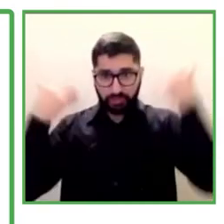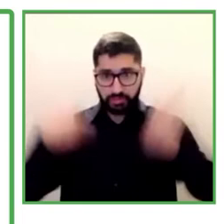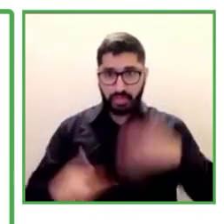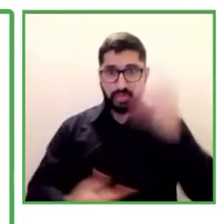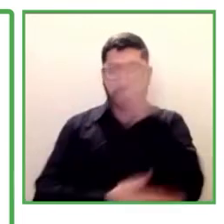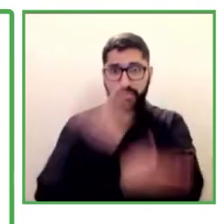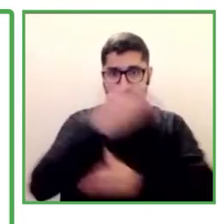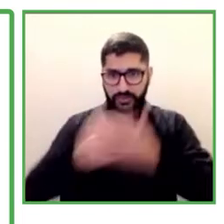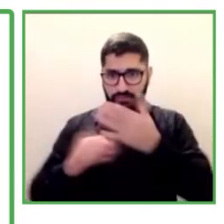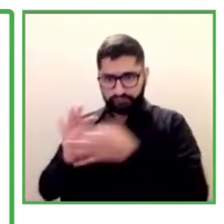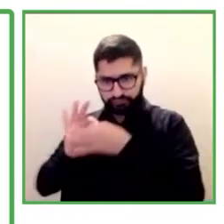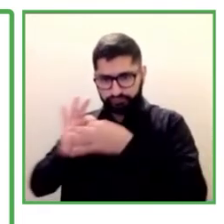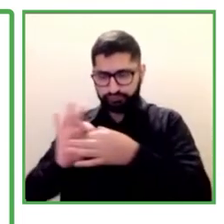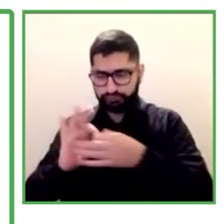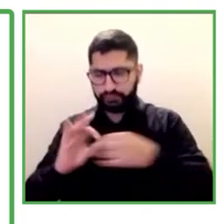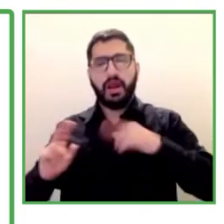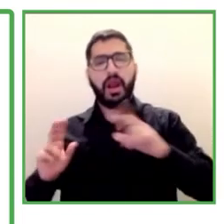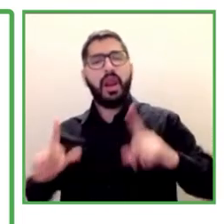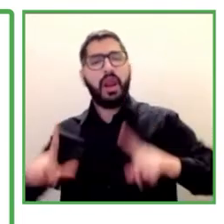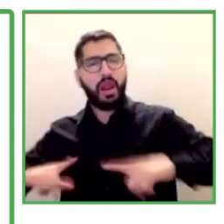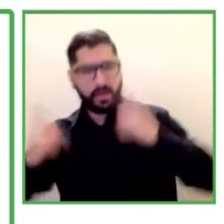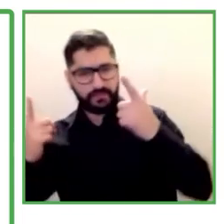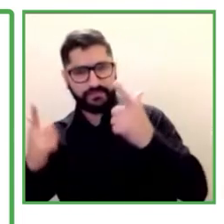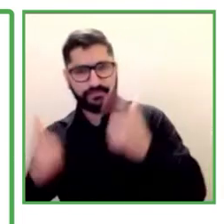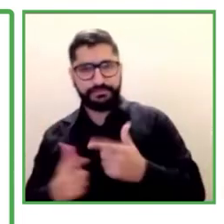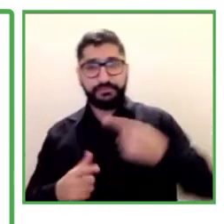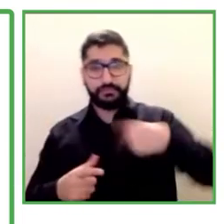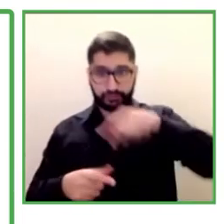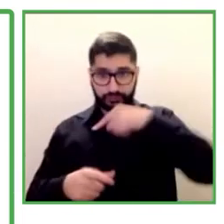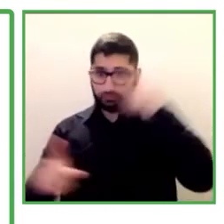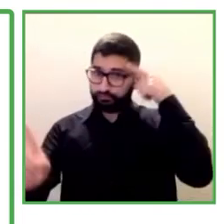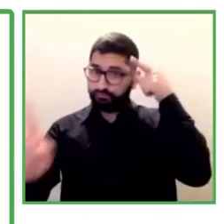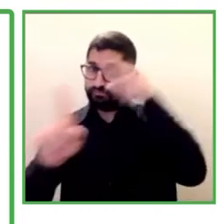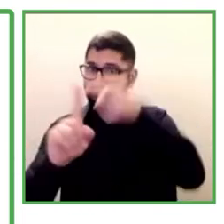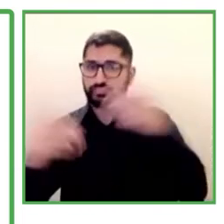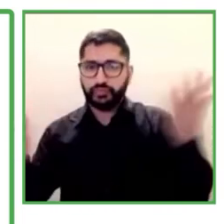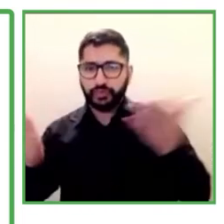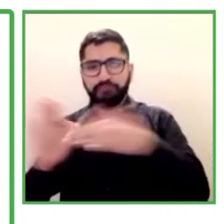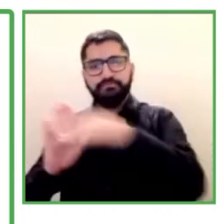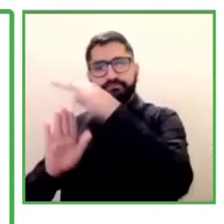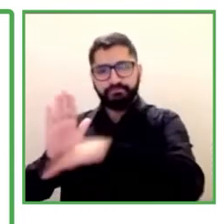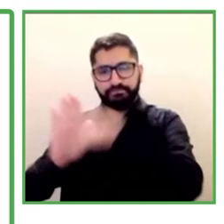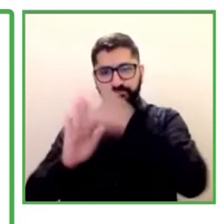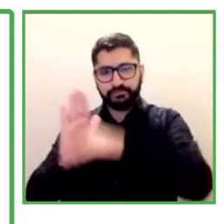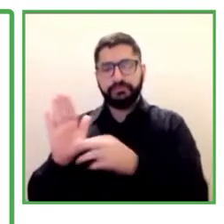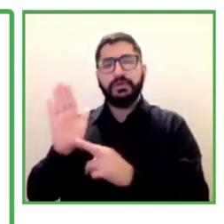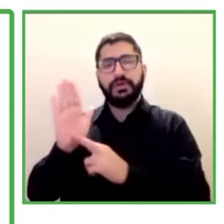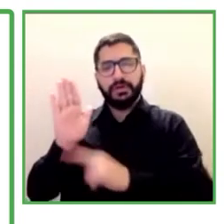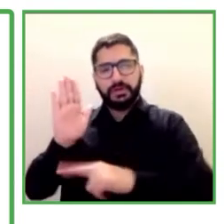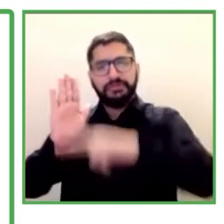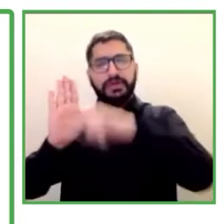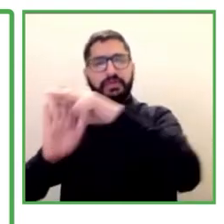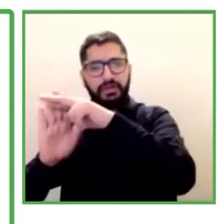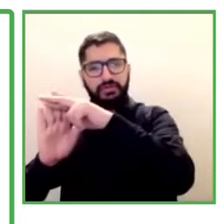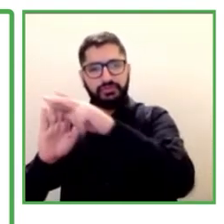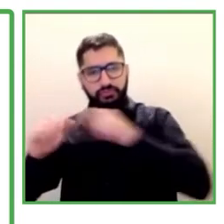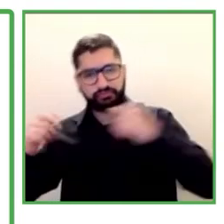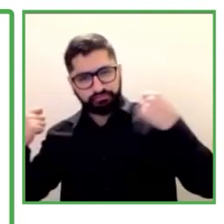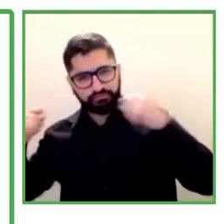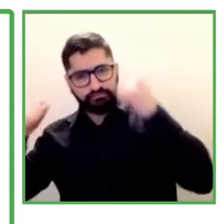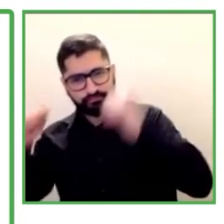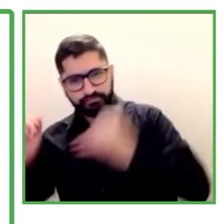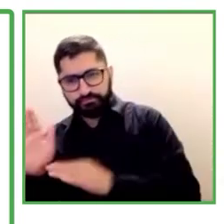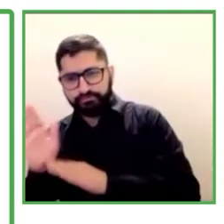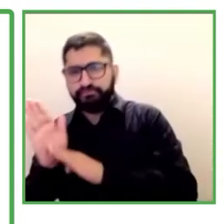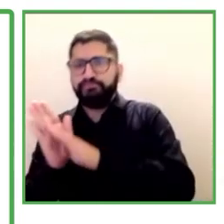acción especialmente son la rehabilitación, la habilitación psicosocial, la inclusión laboral, social